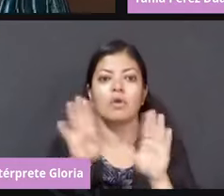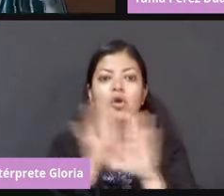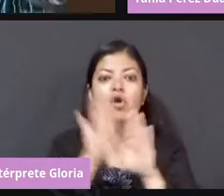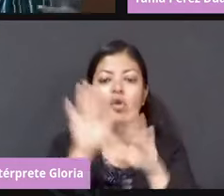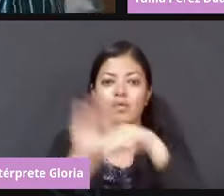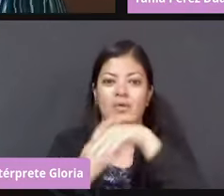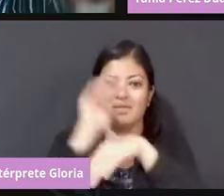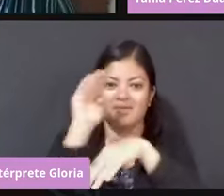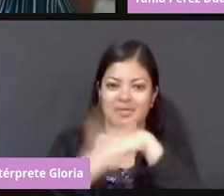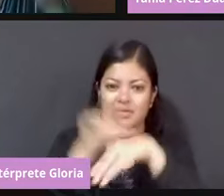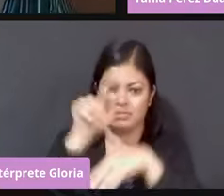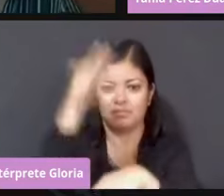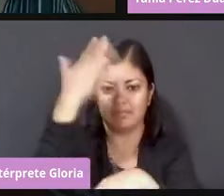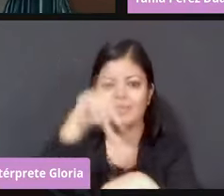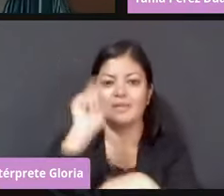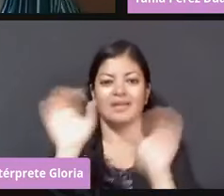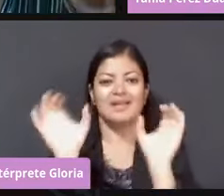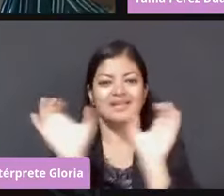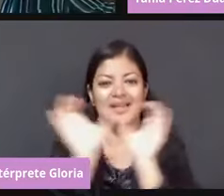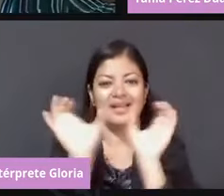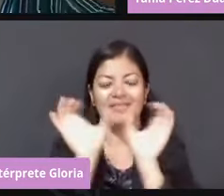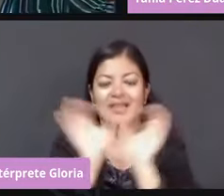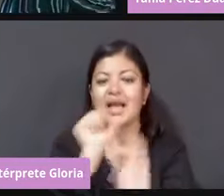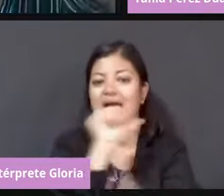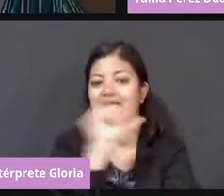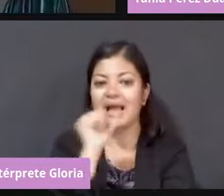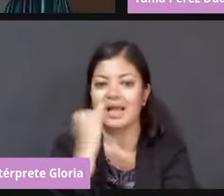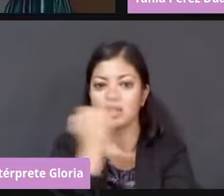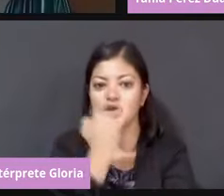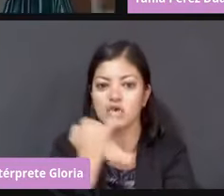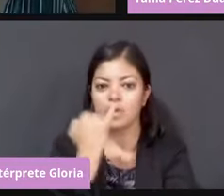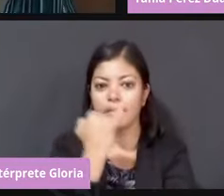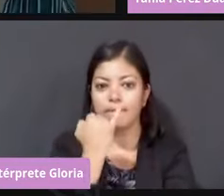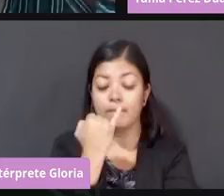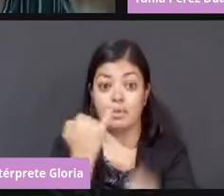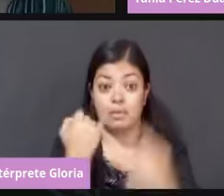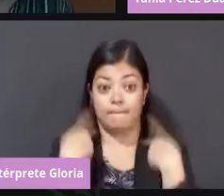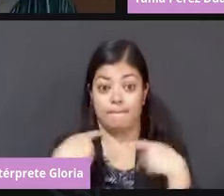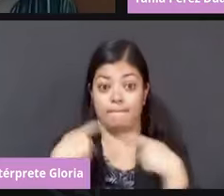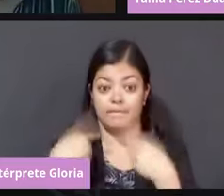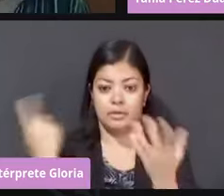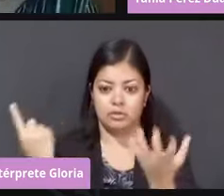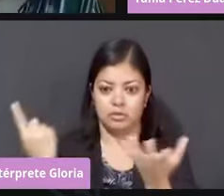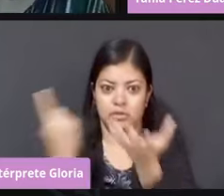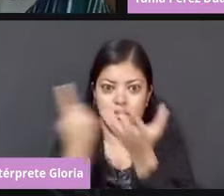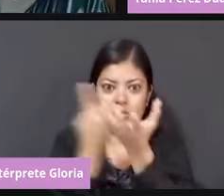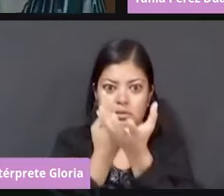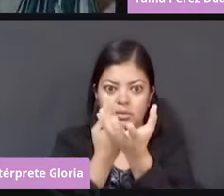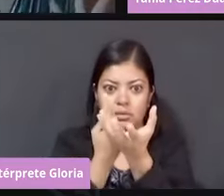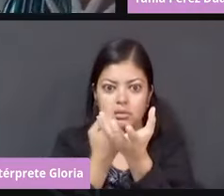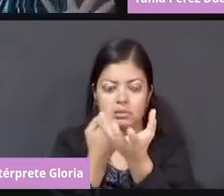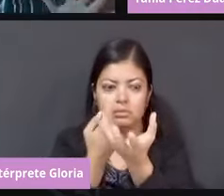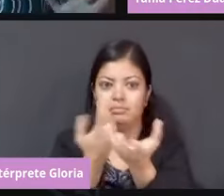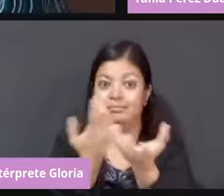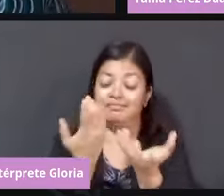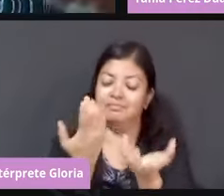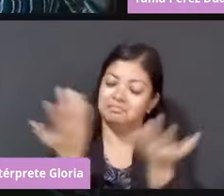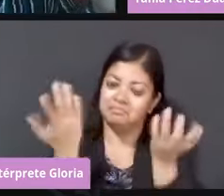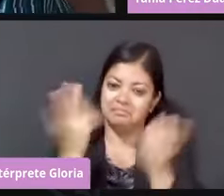lo debe saber muy bien, de certificación en un idioma, bueno, se mete a un grupo de personas estandarizadamente, que es lo más injusto de este